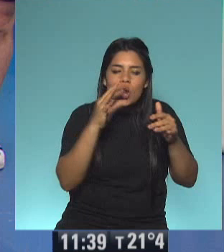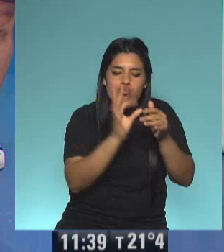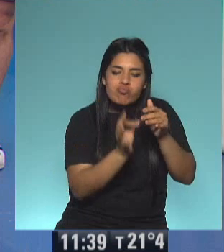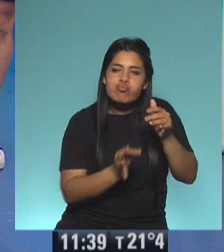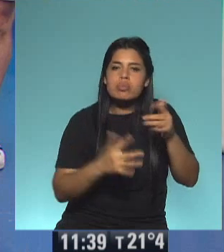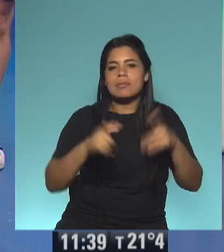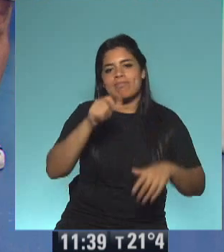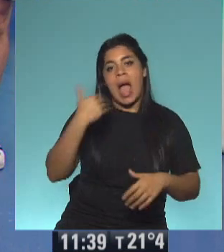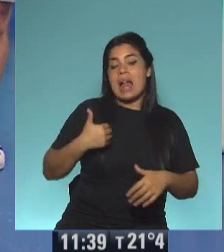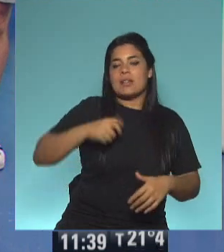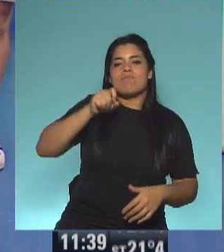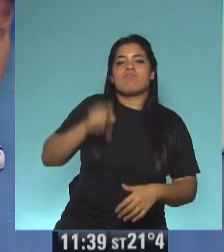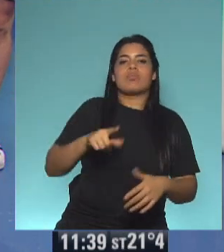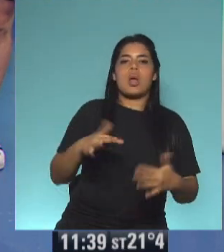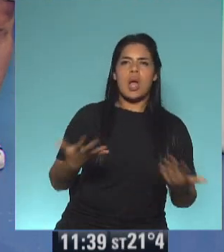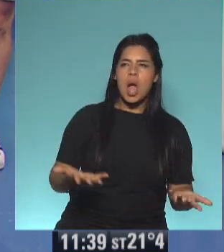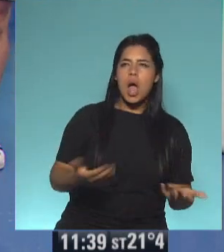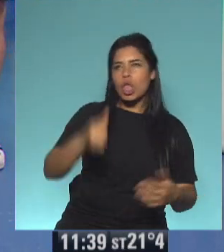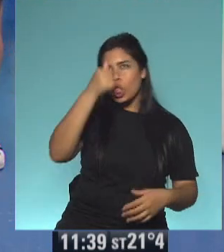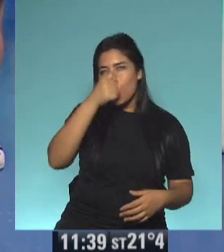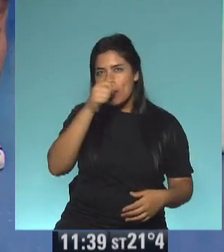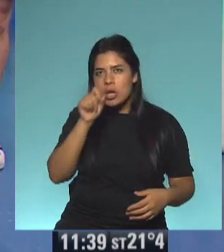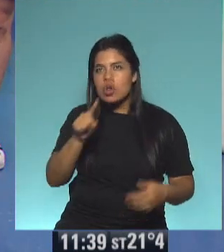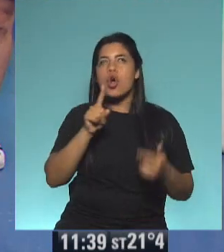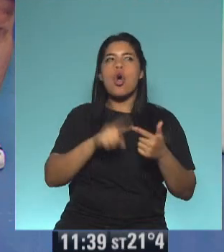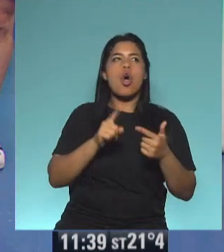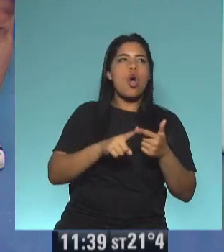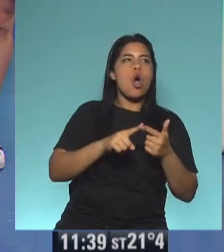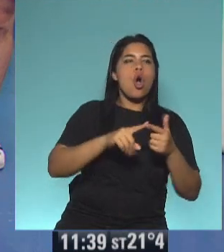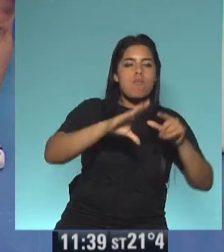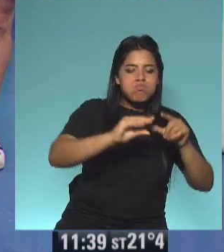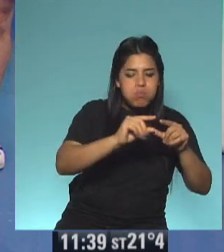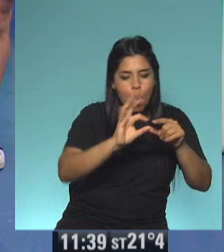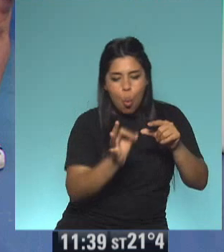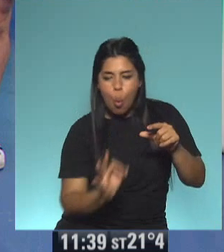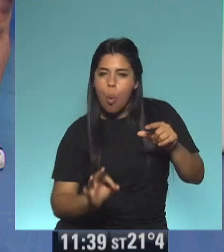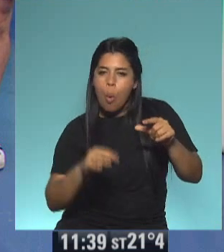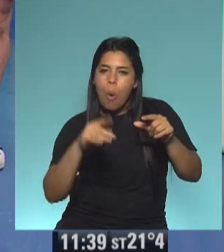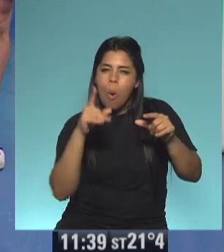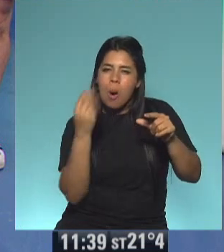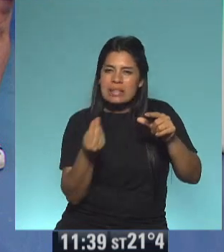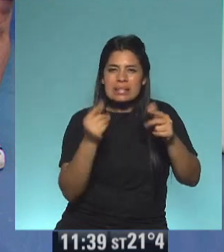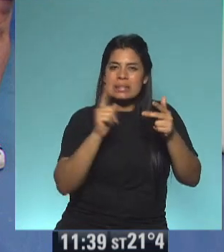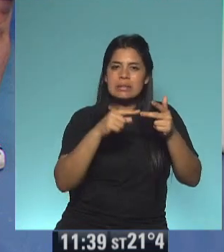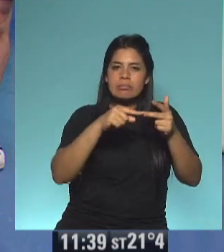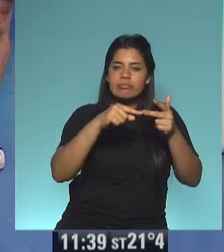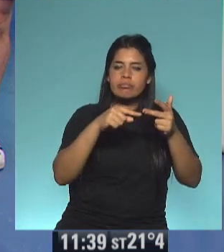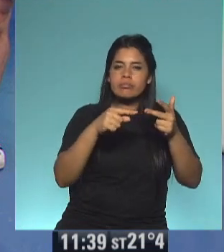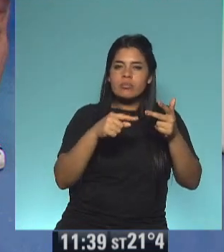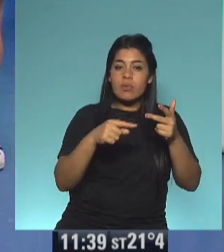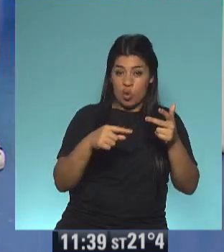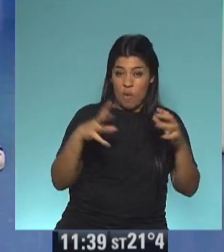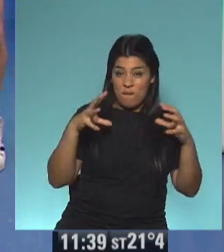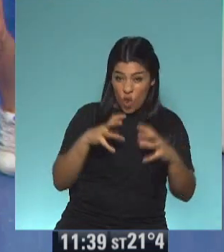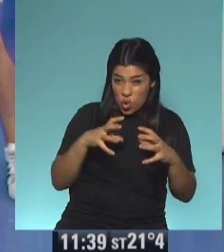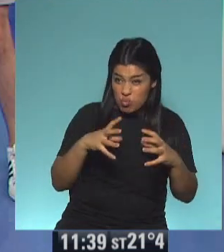Sí, un aroma de domingo, jugoso, bien argentino. Jugoso, capaz que no fútbol. Es el aroma. No,